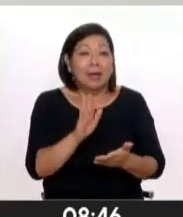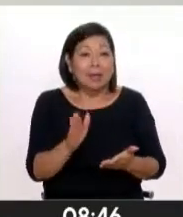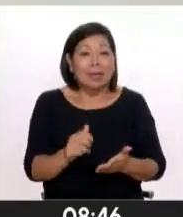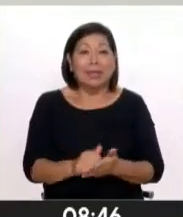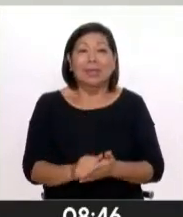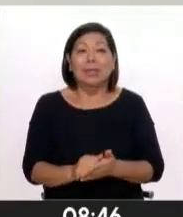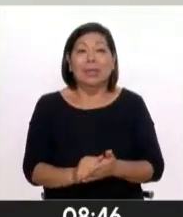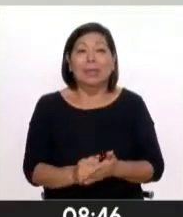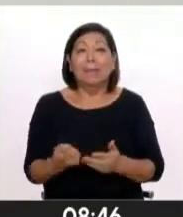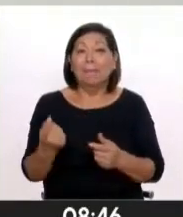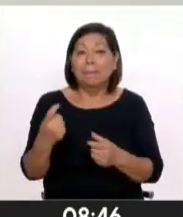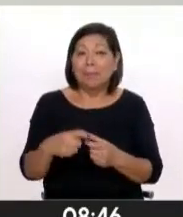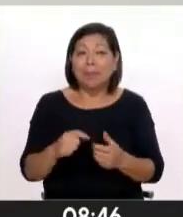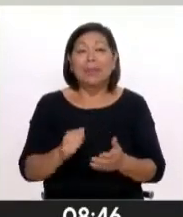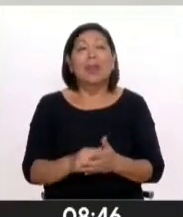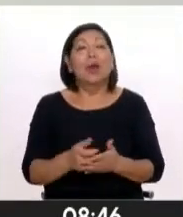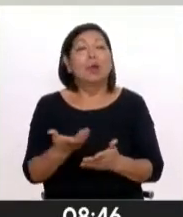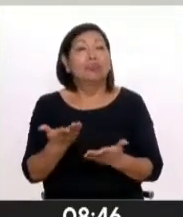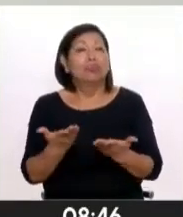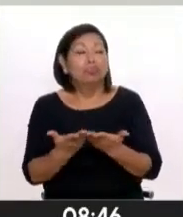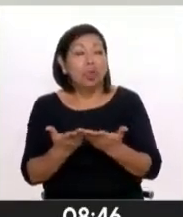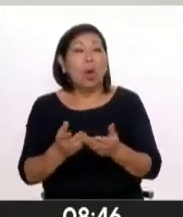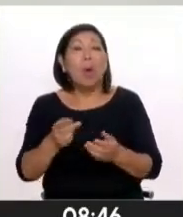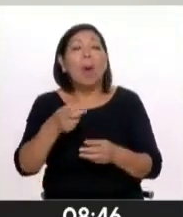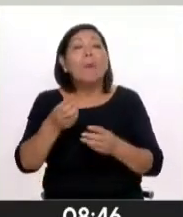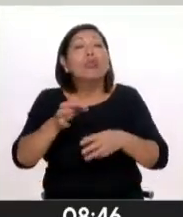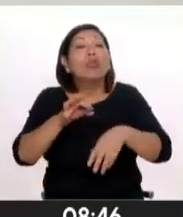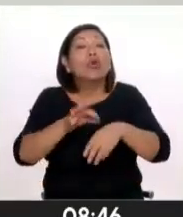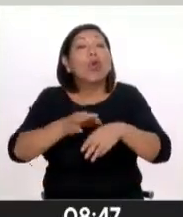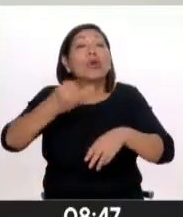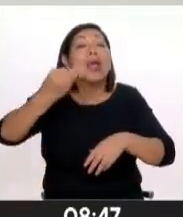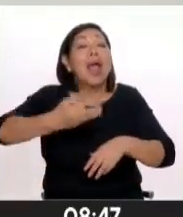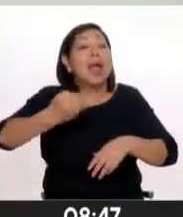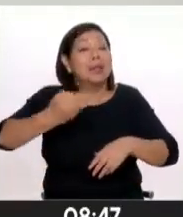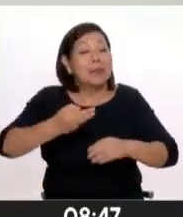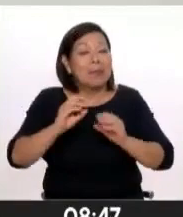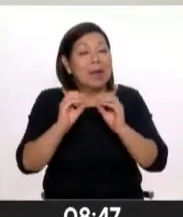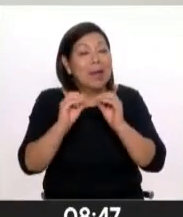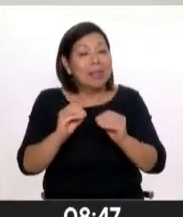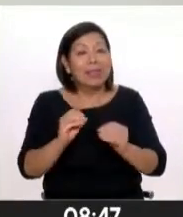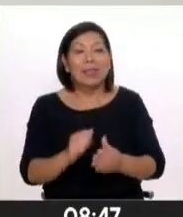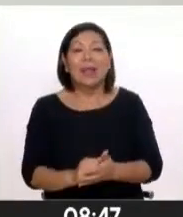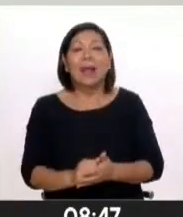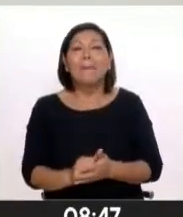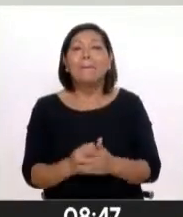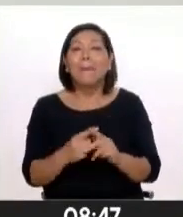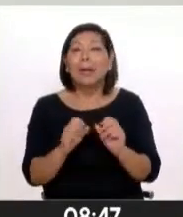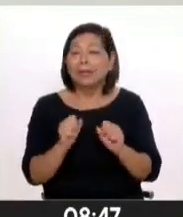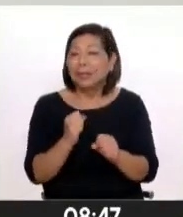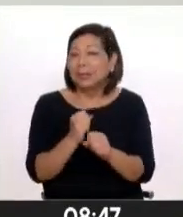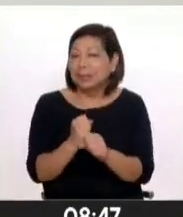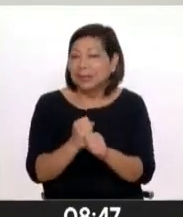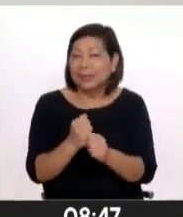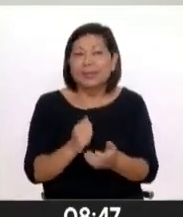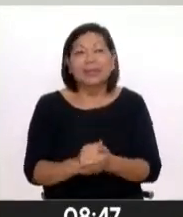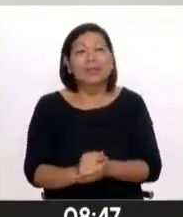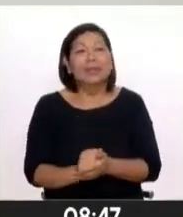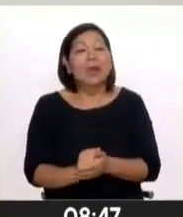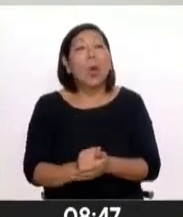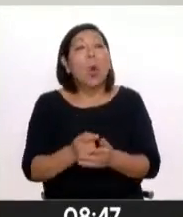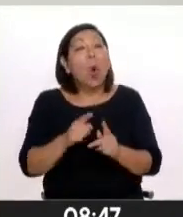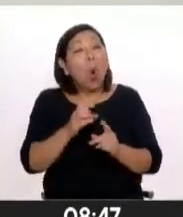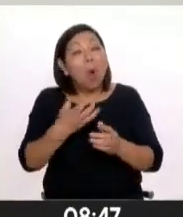un parto lo que es institucional con ayuda de un profesional. Salgamos la facilidad, incluso se le dice al paciente, trabajamos lo que es el parto